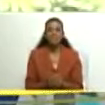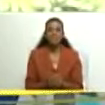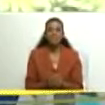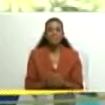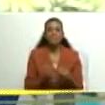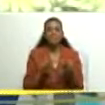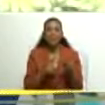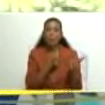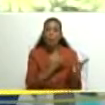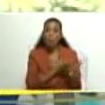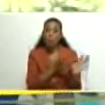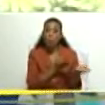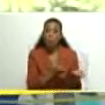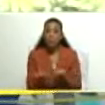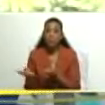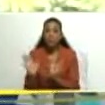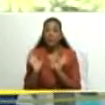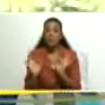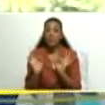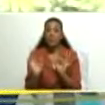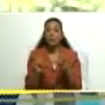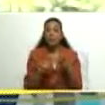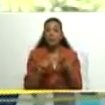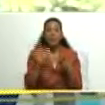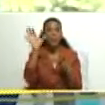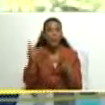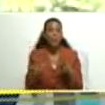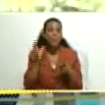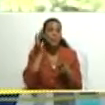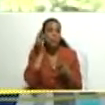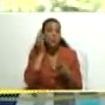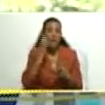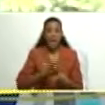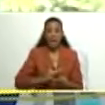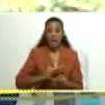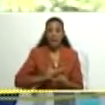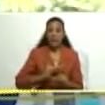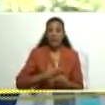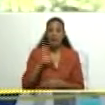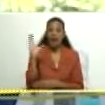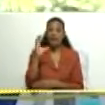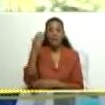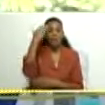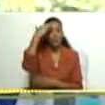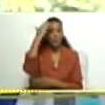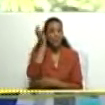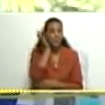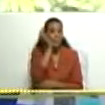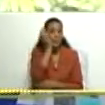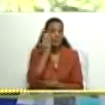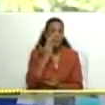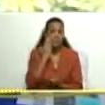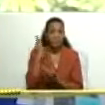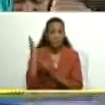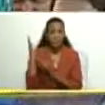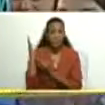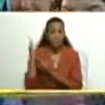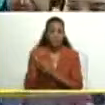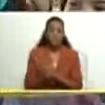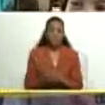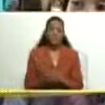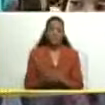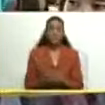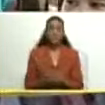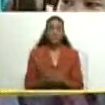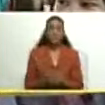Igualmente está invitada especial la alcaldesa de Caracas, la almirante en jefa, Carmen